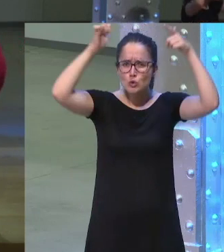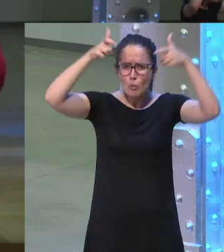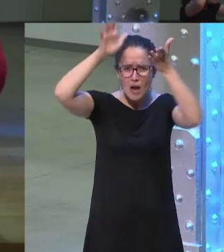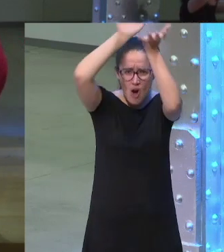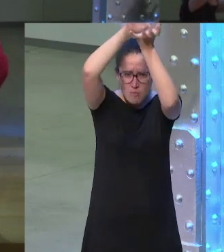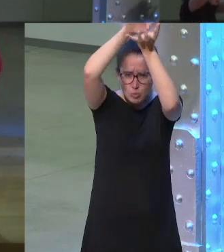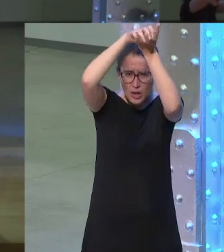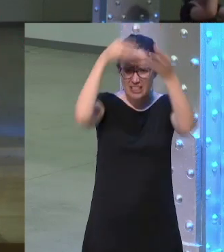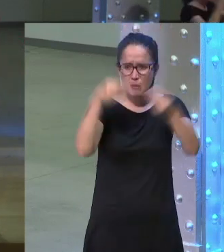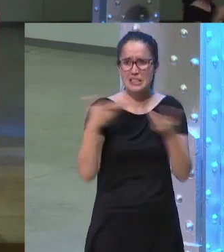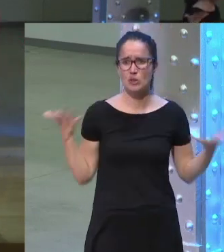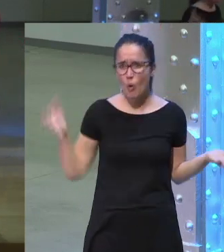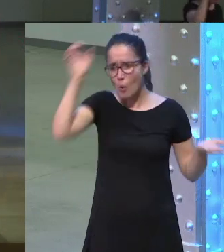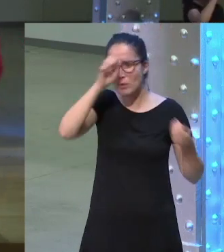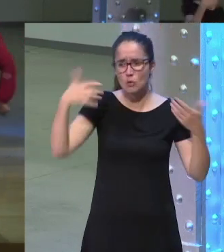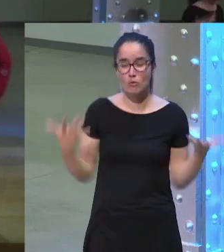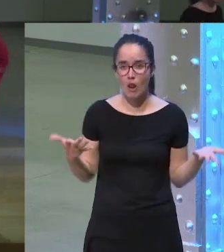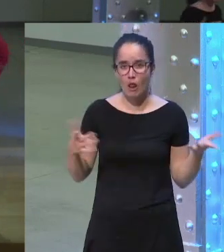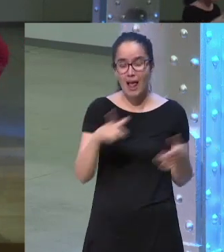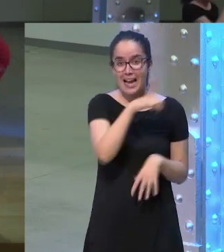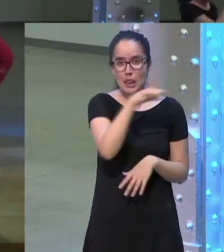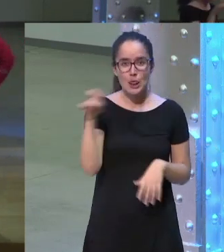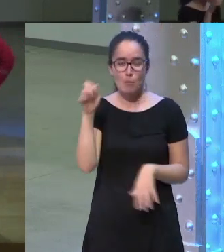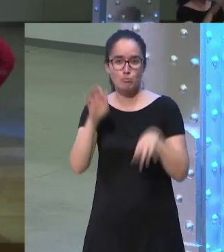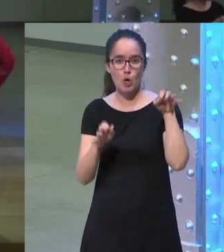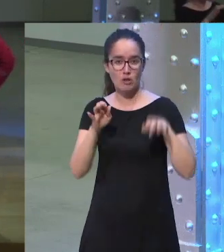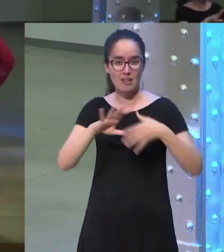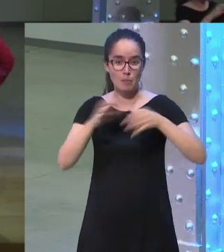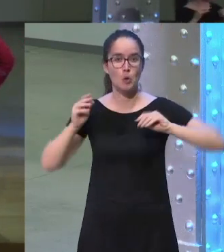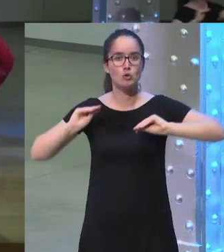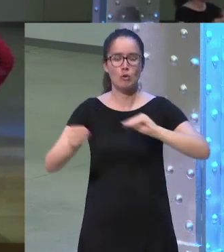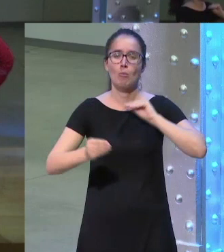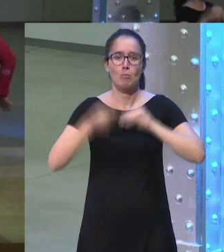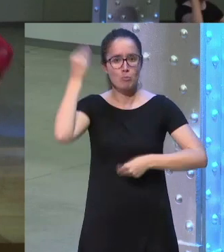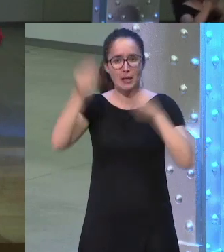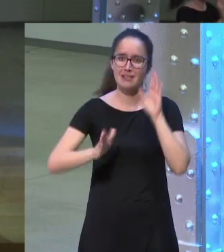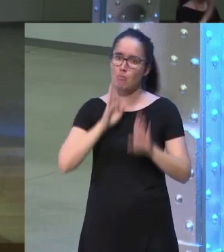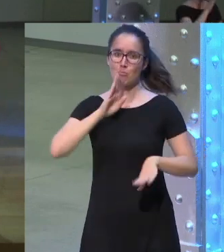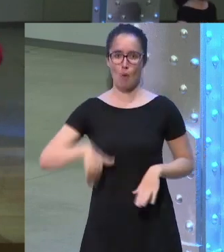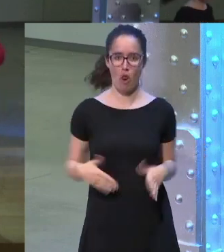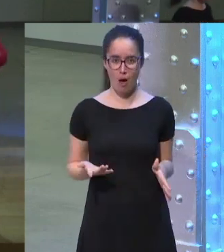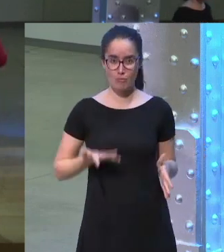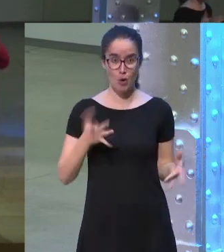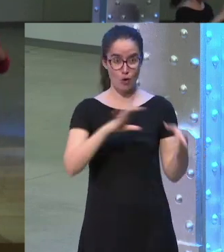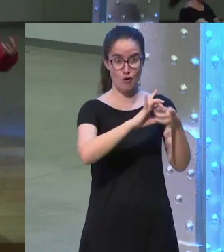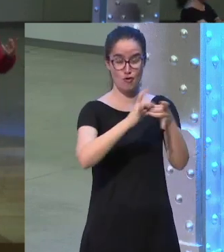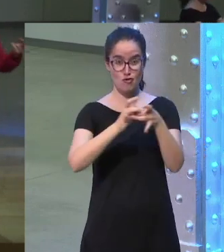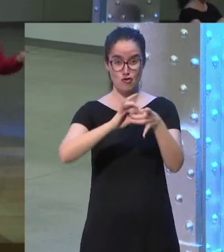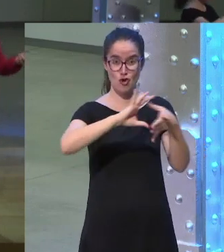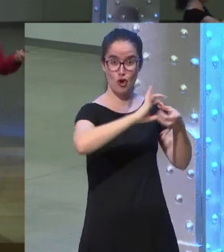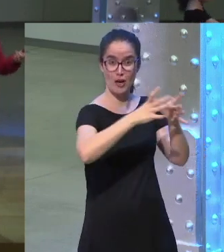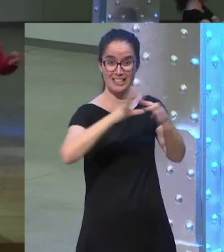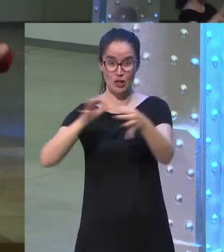con una hamburguesa de plástico? Pues resulta que el 100% de sus amigos piensan que es guay. Porque todas sus conexiones piensan